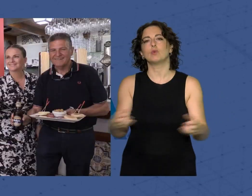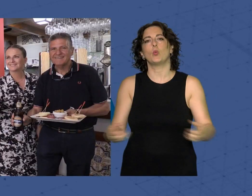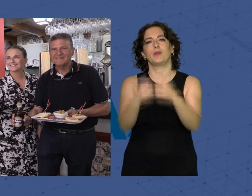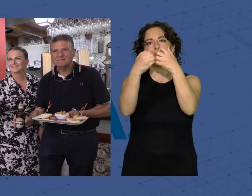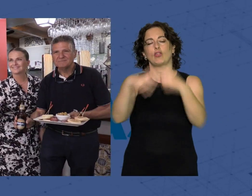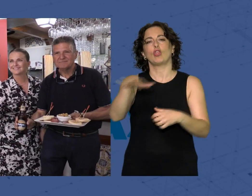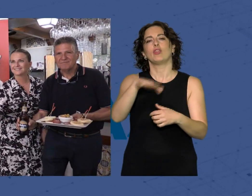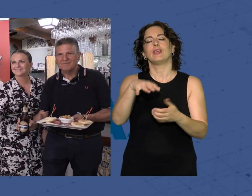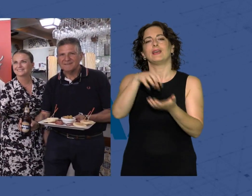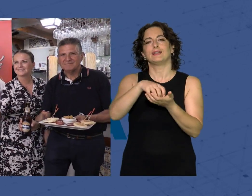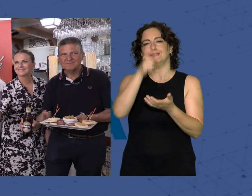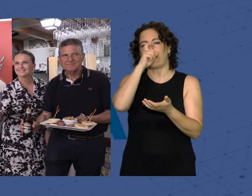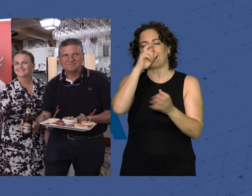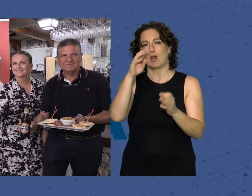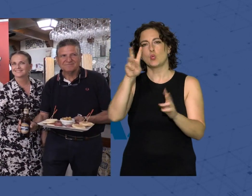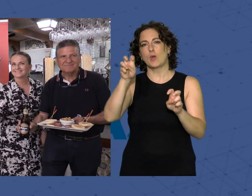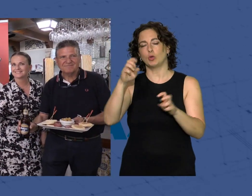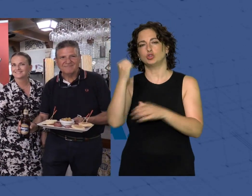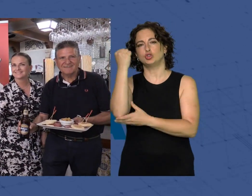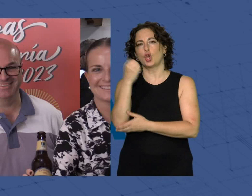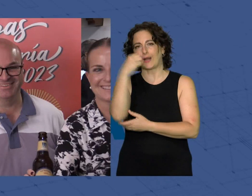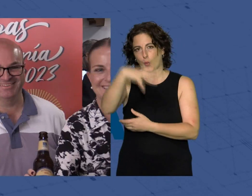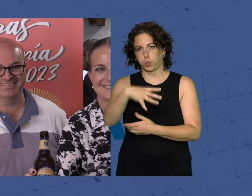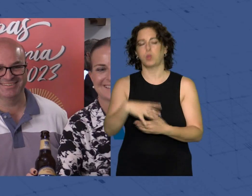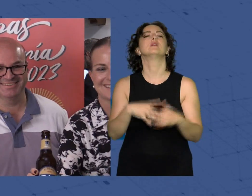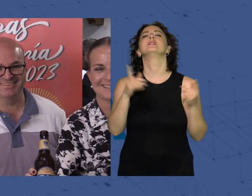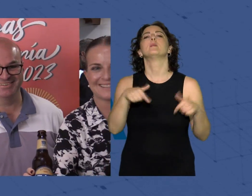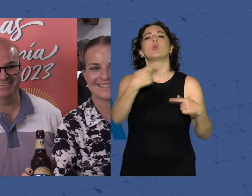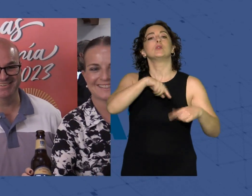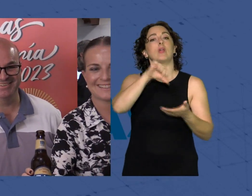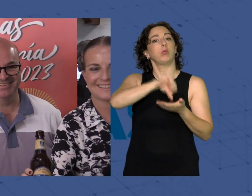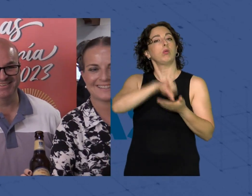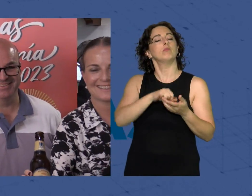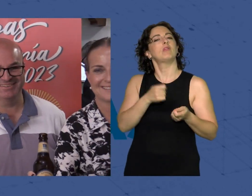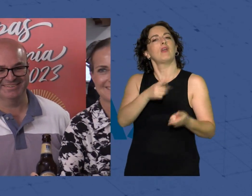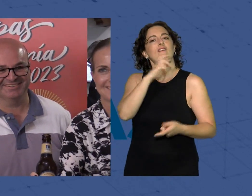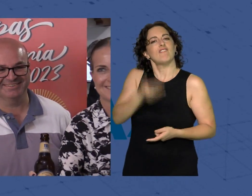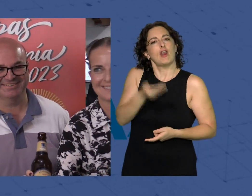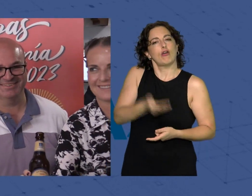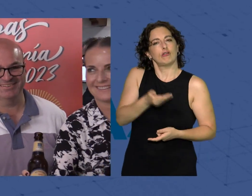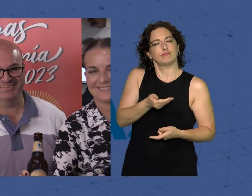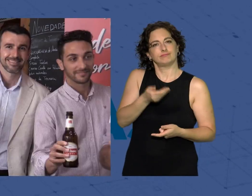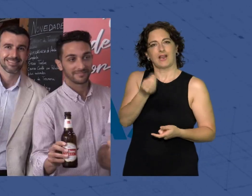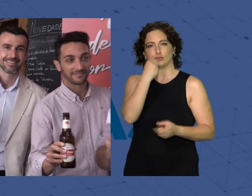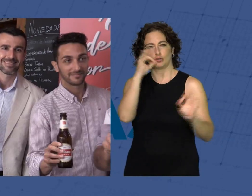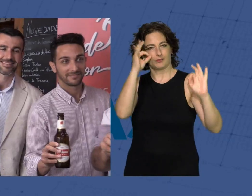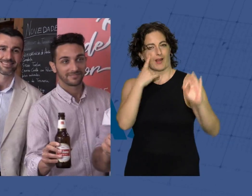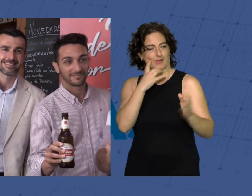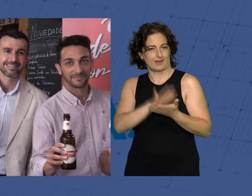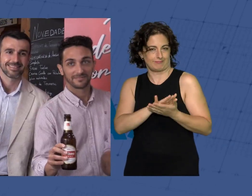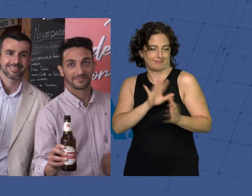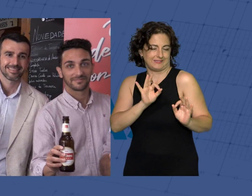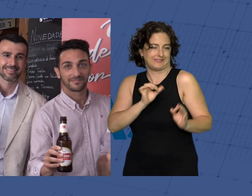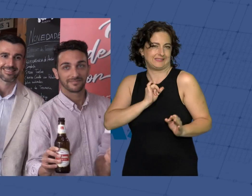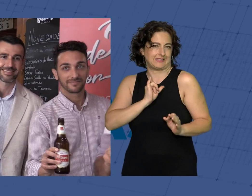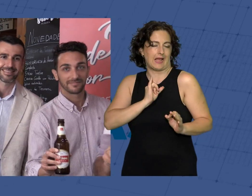en la taberna nuevo torreluz nuestra ciudad también quiere poner en valor esta experiencia gastronómica tan almeriense una